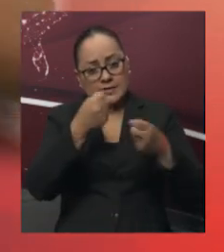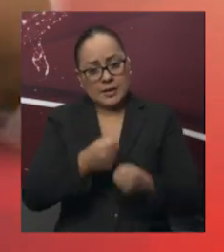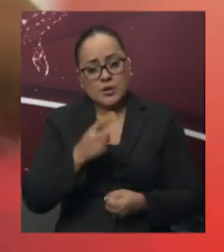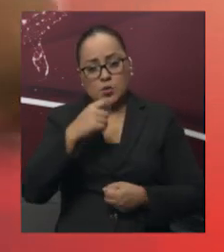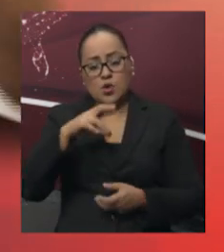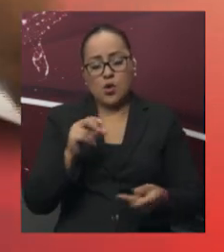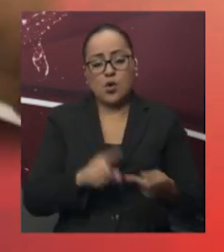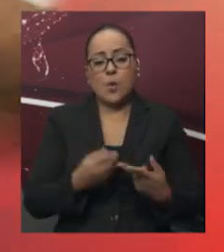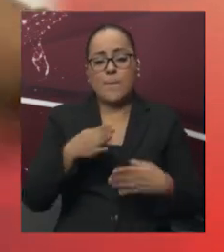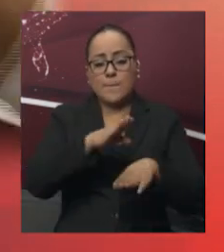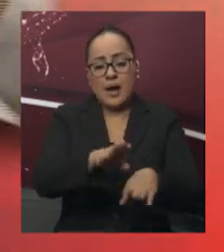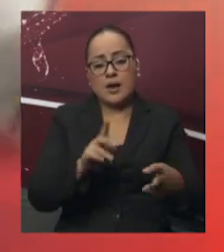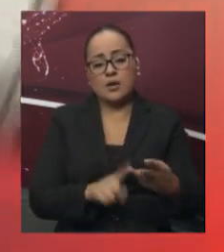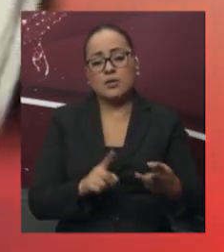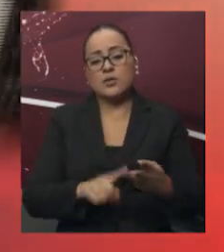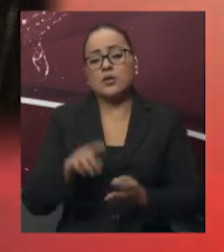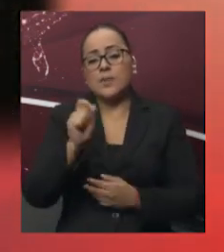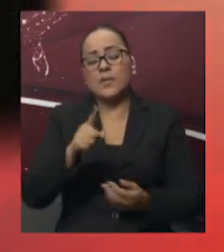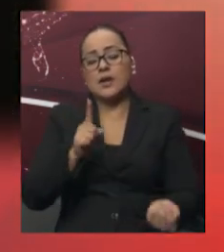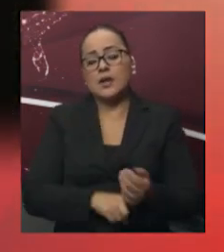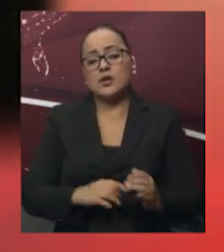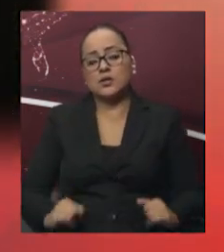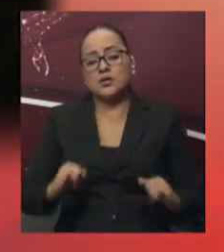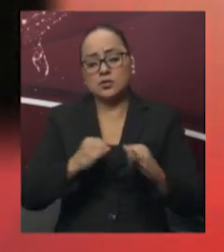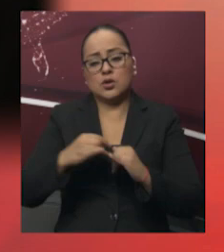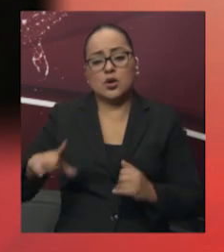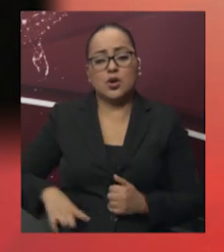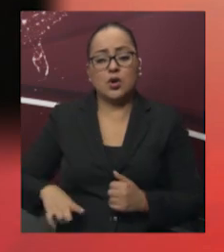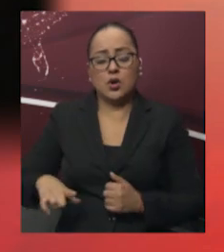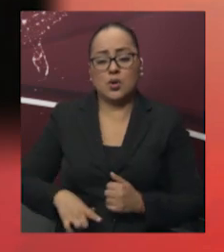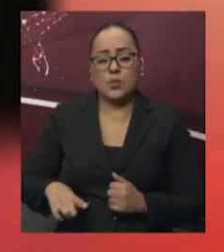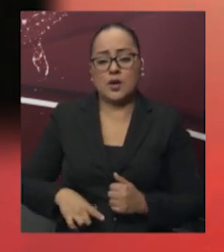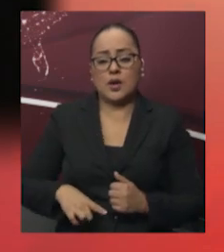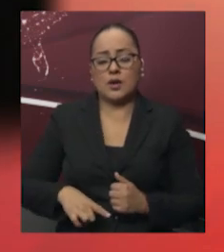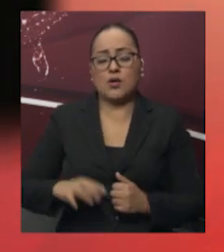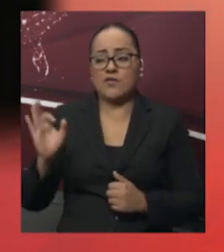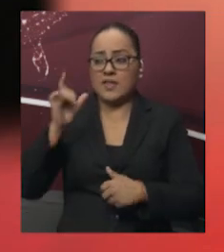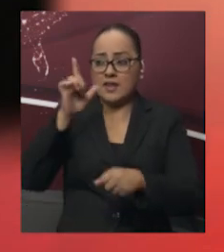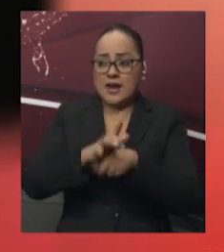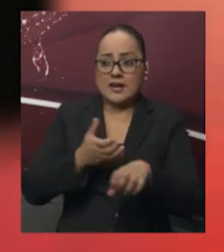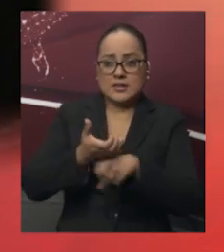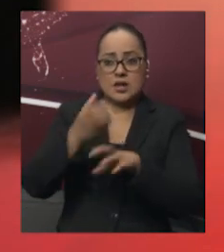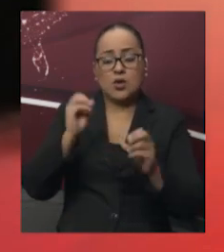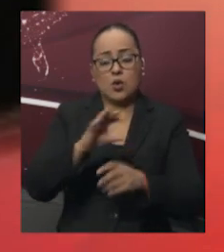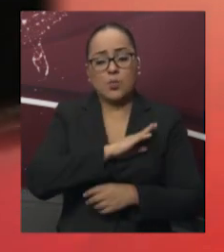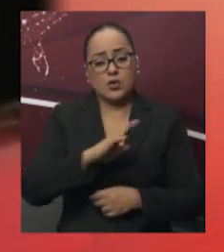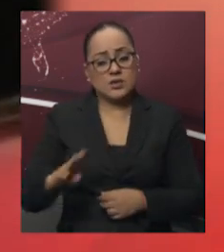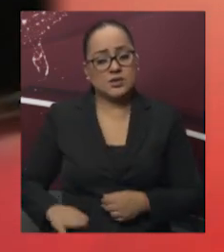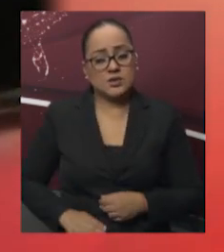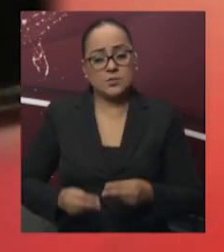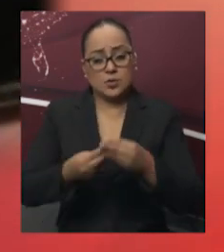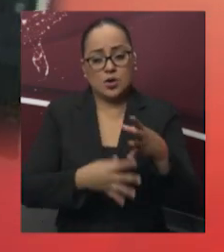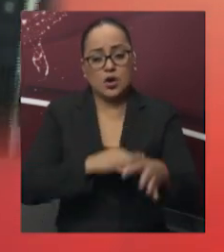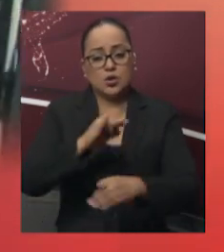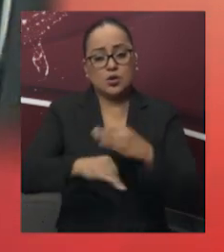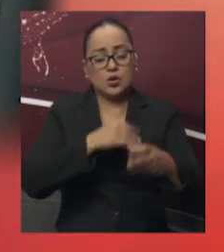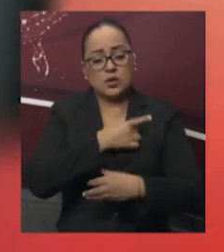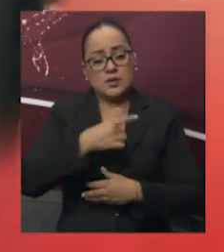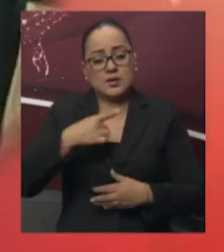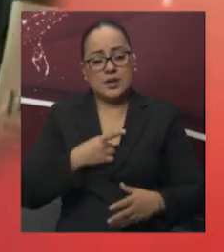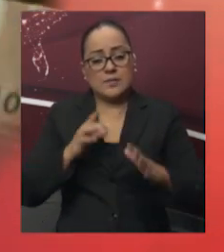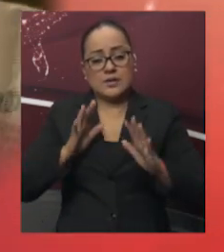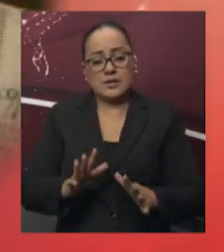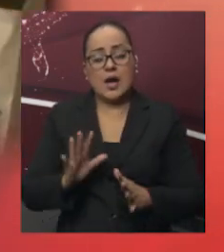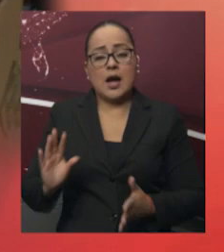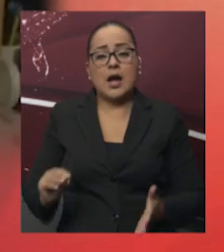instituciones bancarias, también a las instituciones públicas a nivel federal, a nivel estatal, a nivel municipal, deben de tener